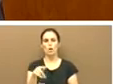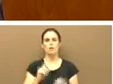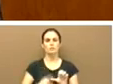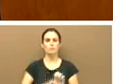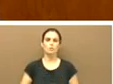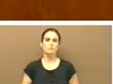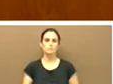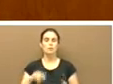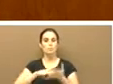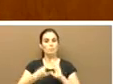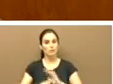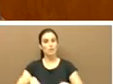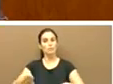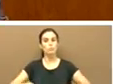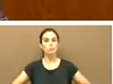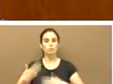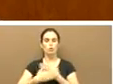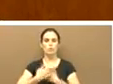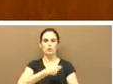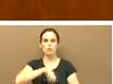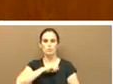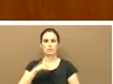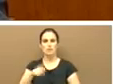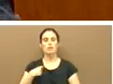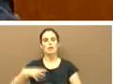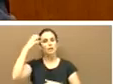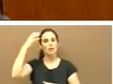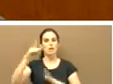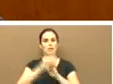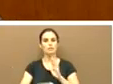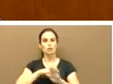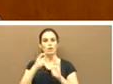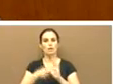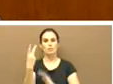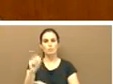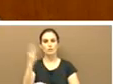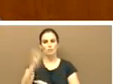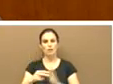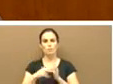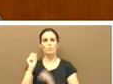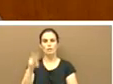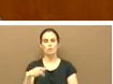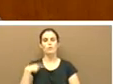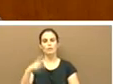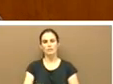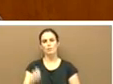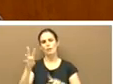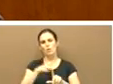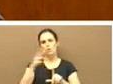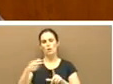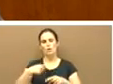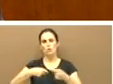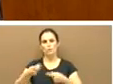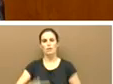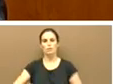Las medidas adoptadas por el Gobierno de España, recogidas en el Real Decreto Ley 20 del 2012 de liberalización de horarios comerciales